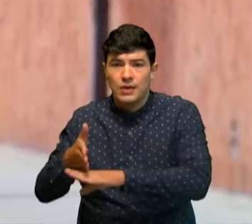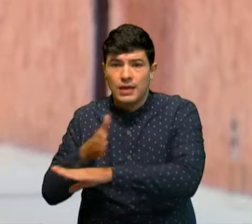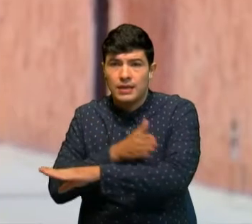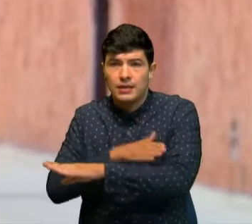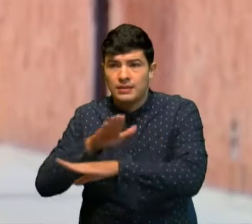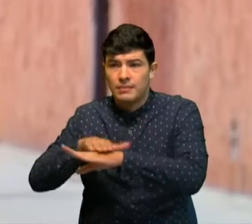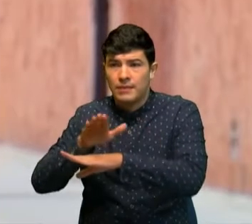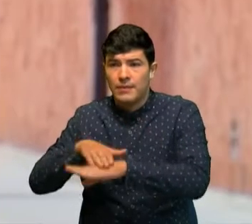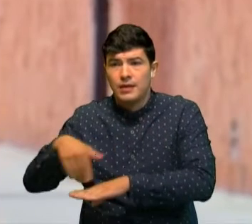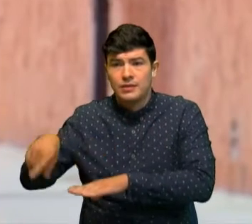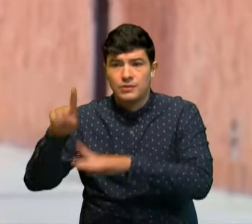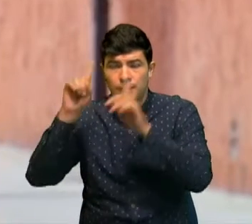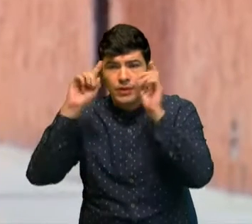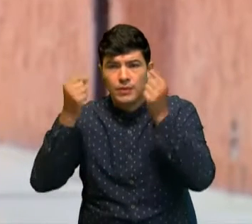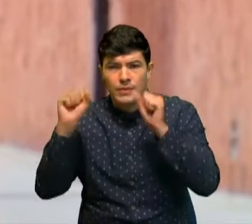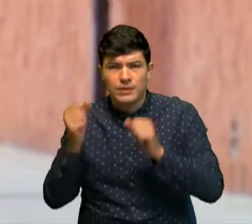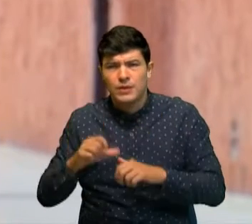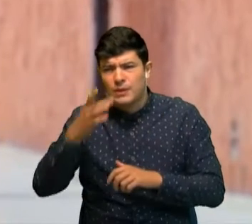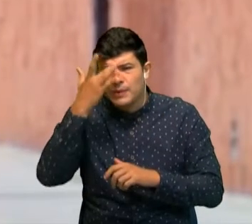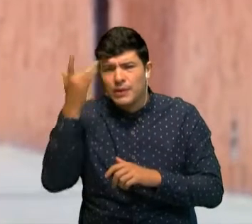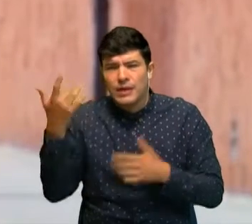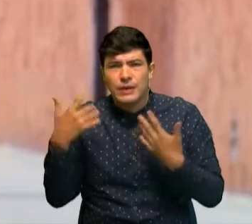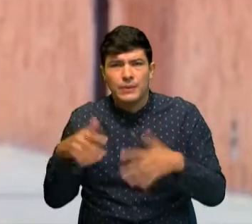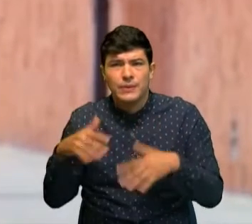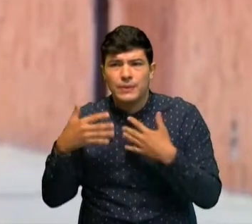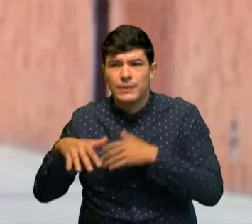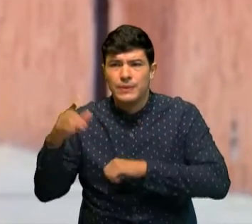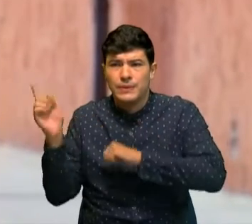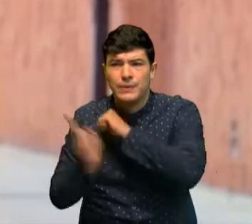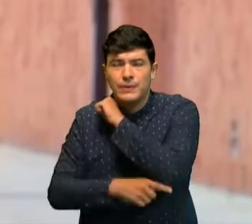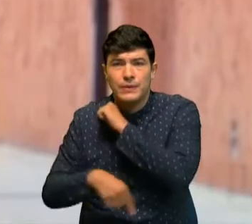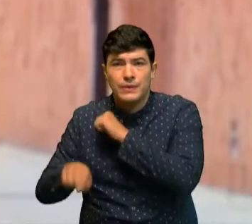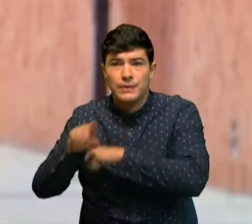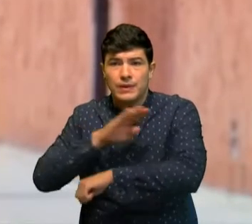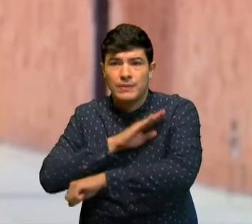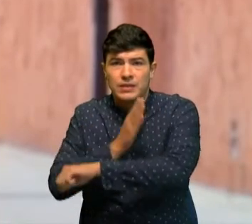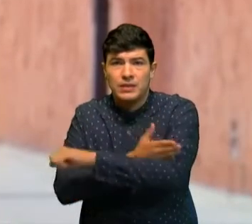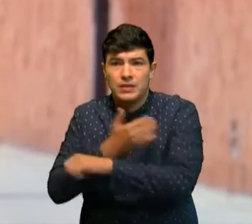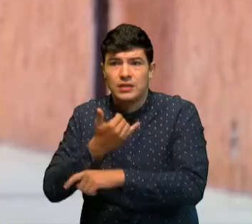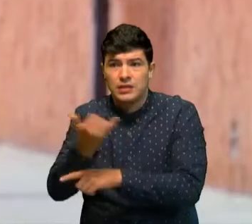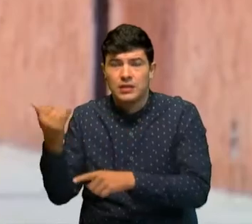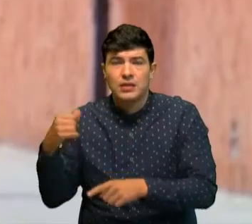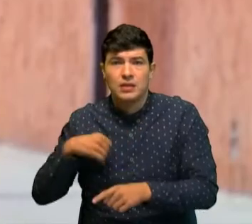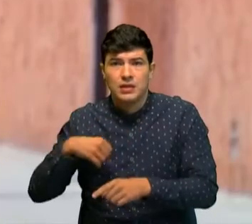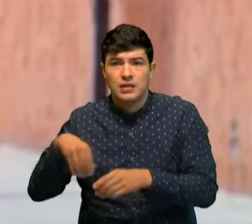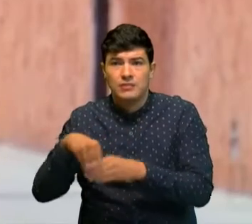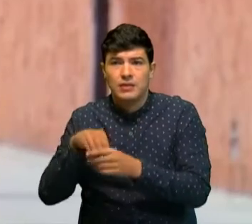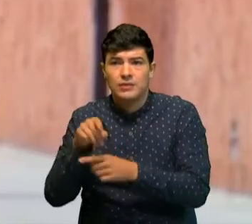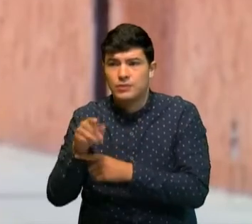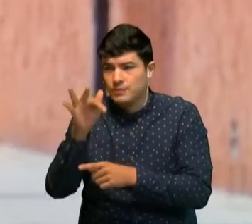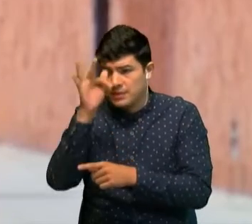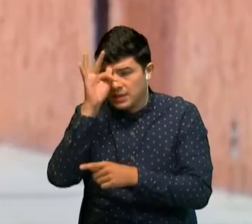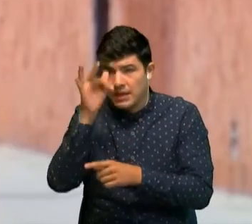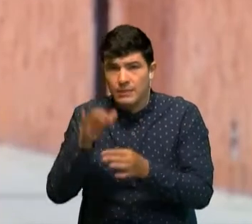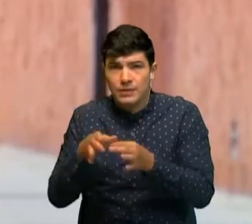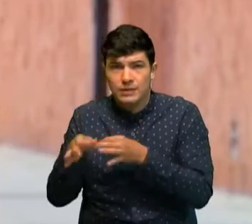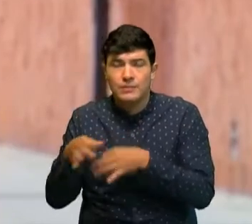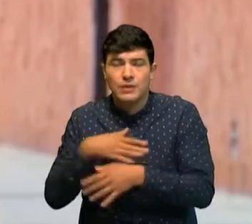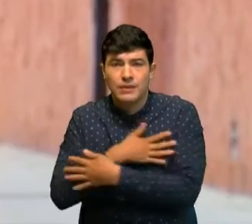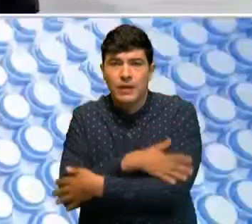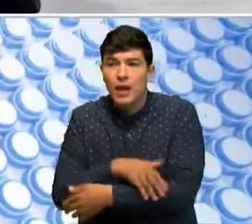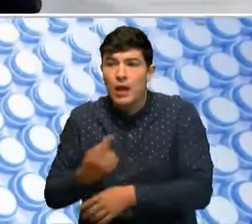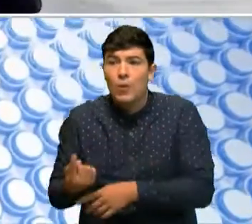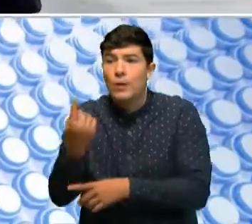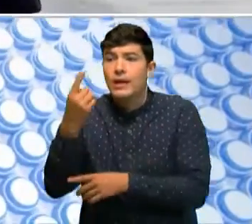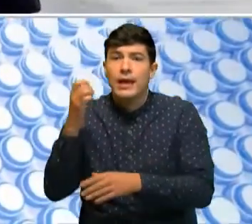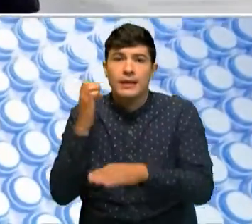la preocupación radica en que se ocupa la capacidad instalada que tiene el Hospital de Pamplona, que es la única entidad